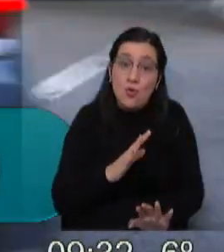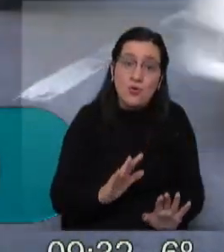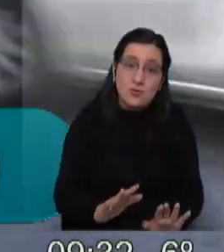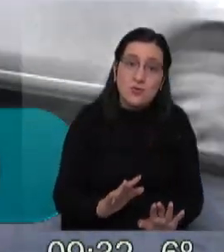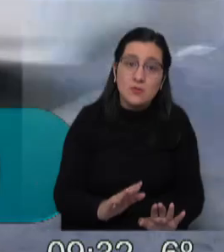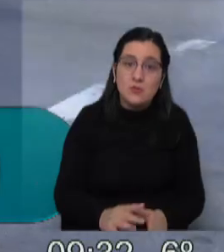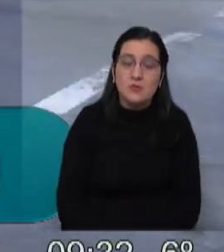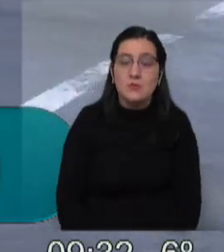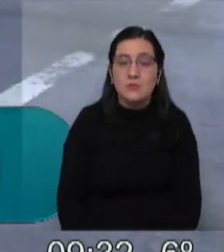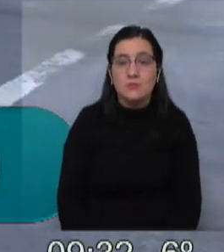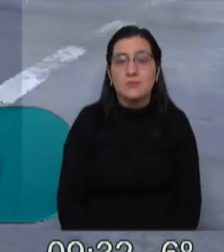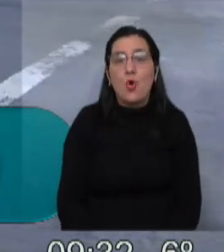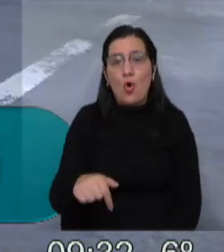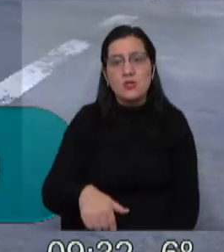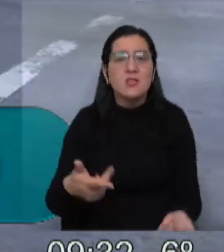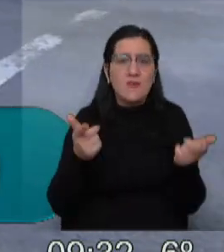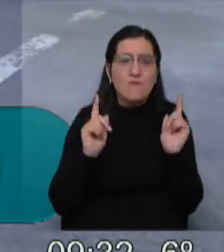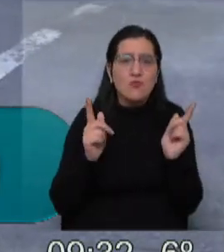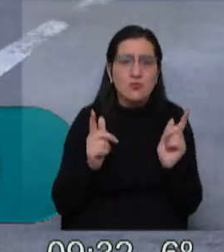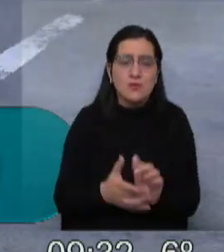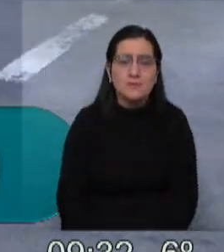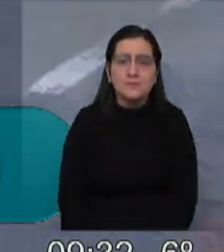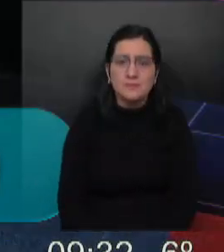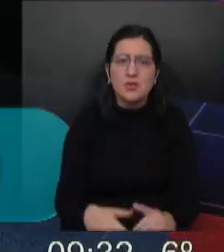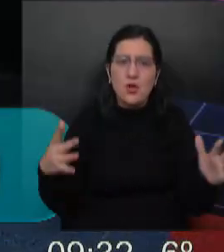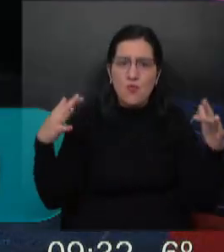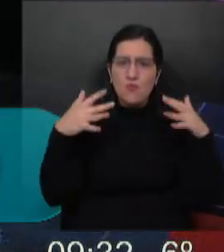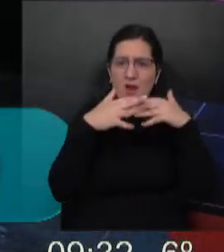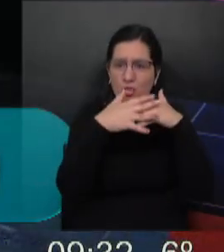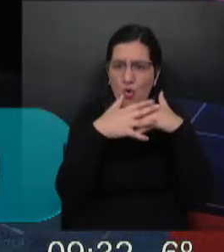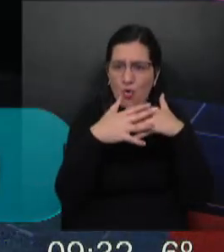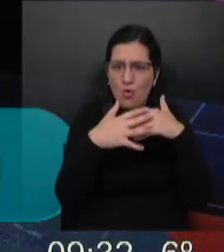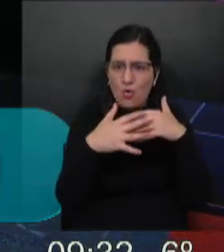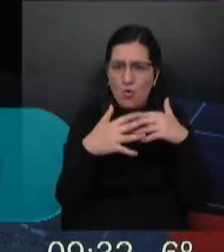está totalmente disfrutable, Fito. ¿Pero está nublado o veo mal?